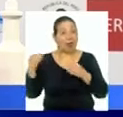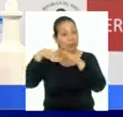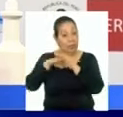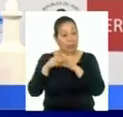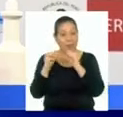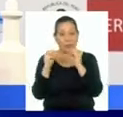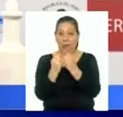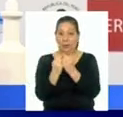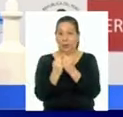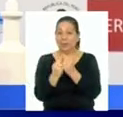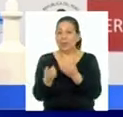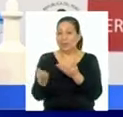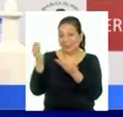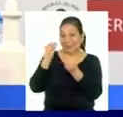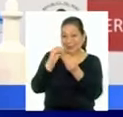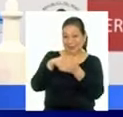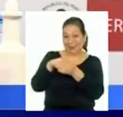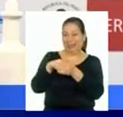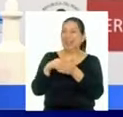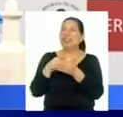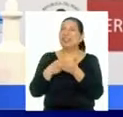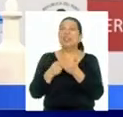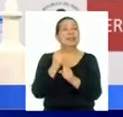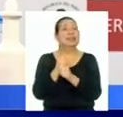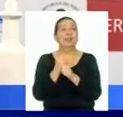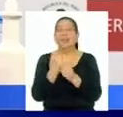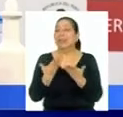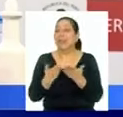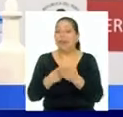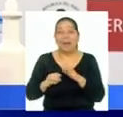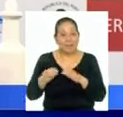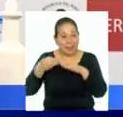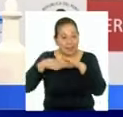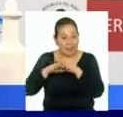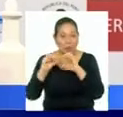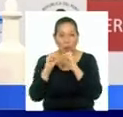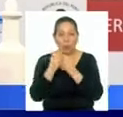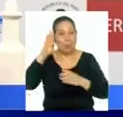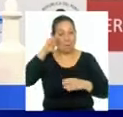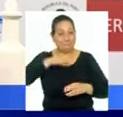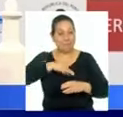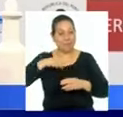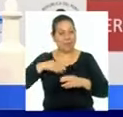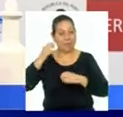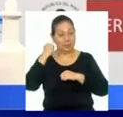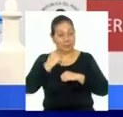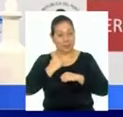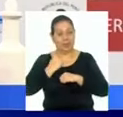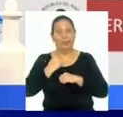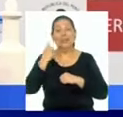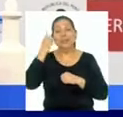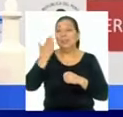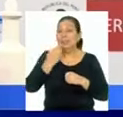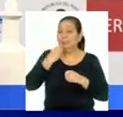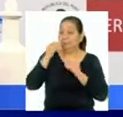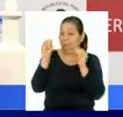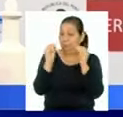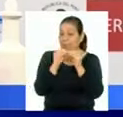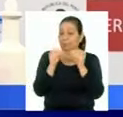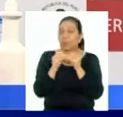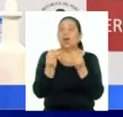Los órganos adscritos tienen las siguientes funciones generales. La Policía Nacional, así lo